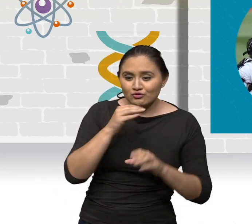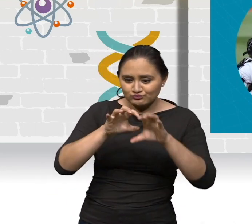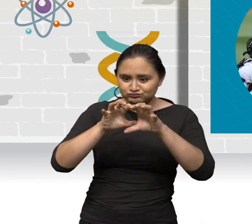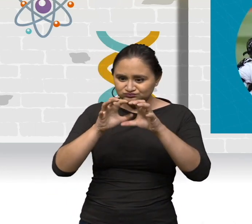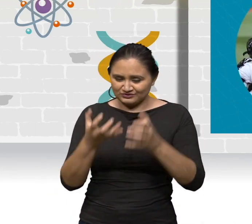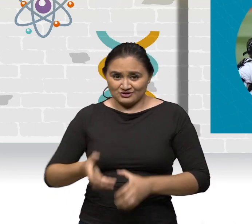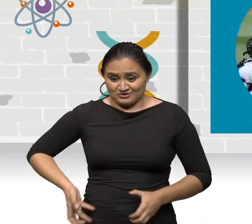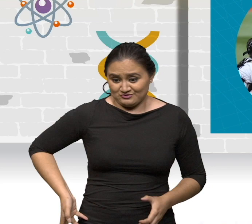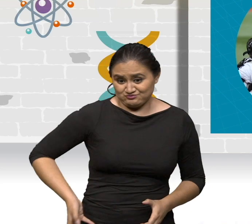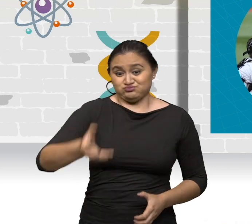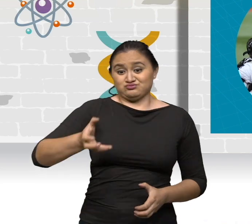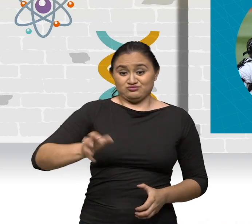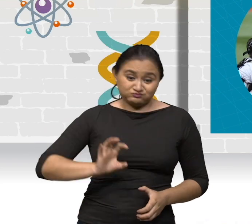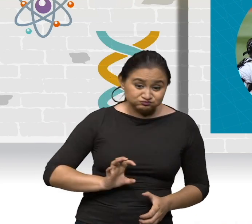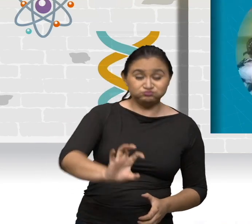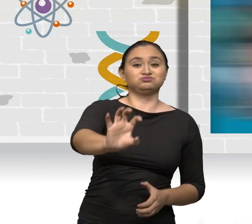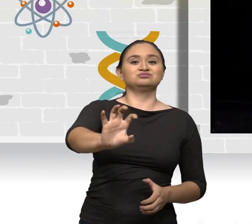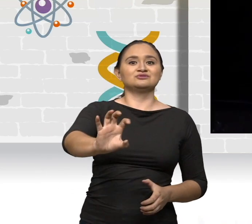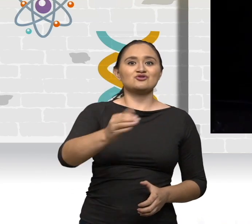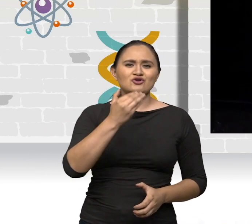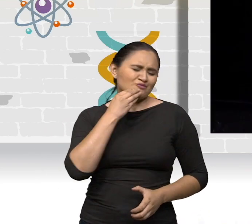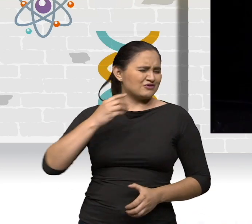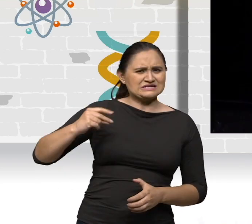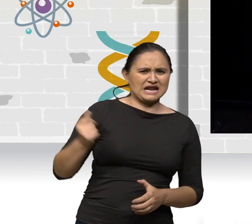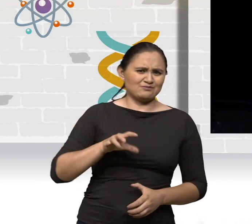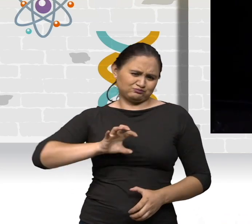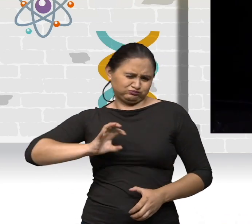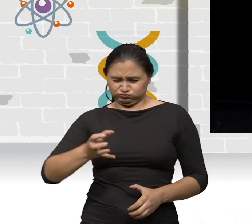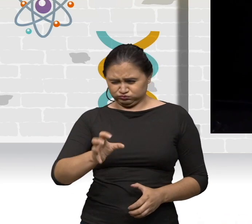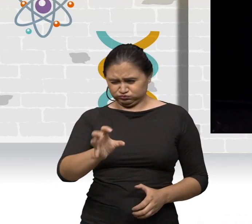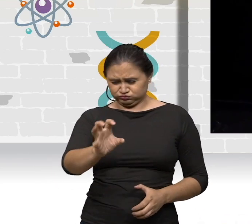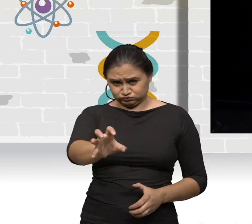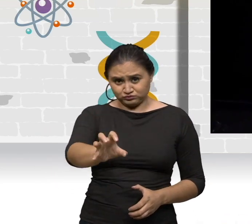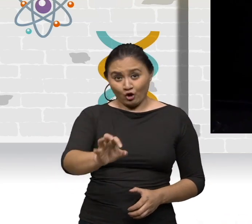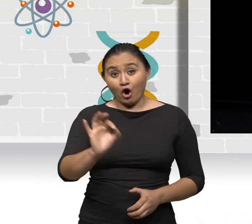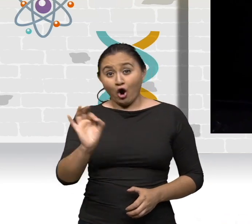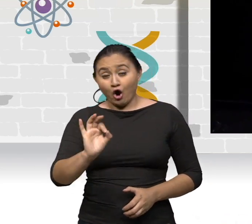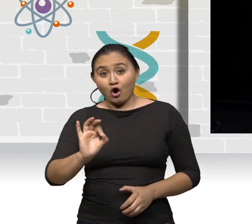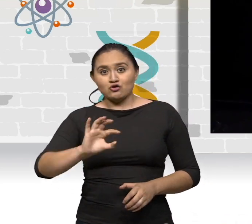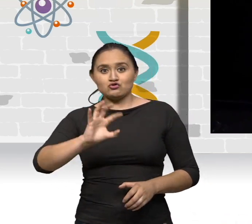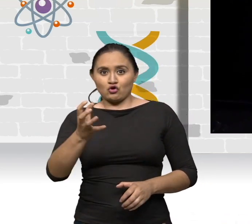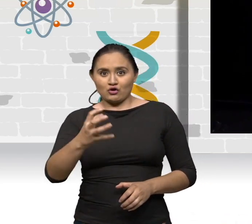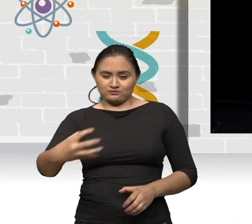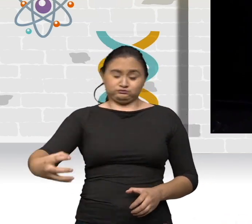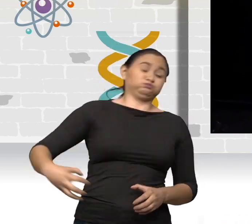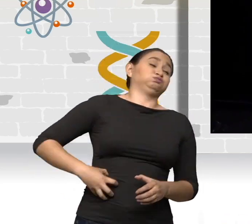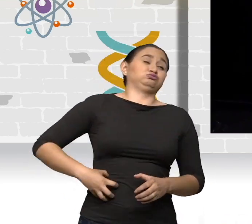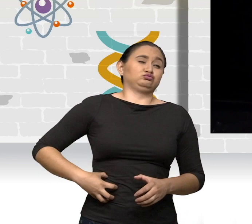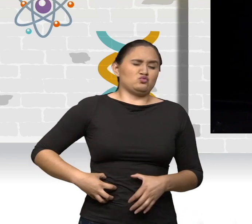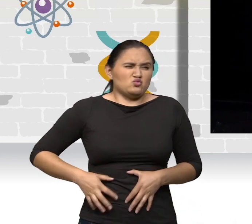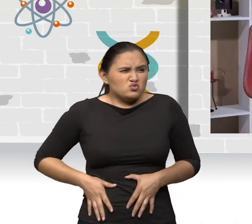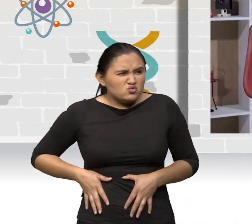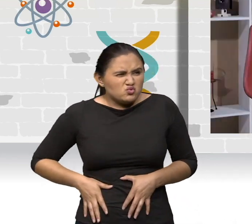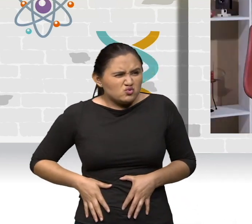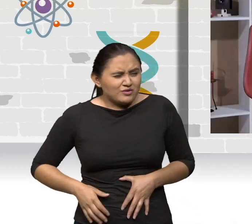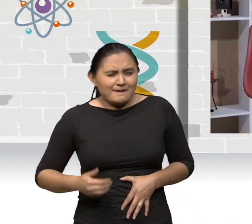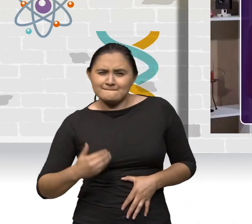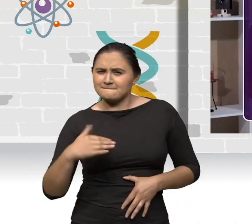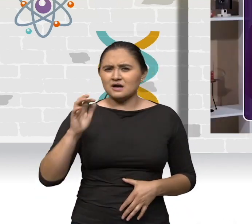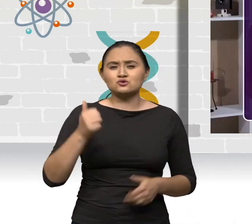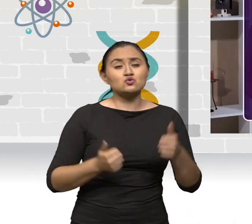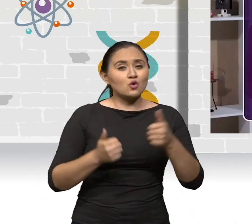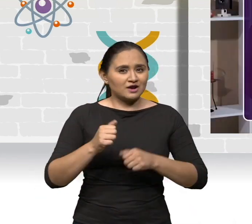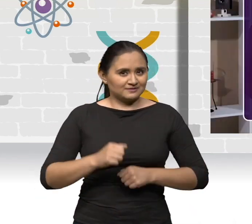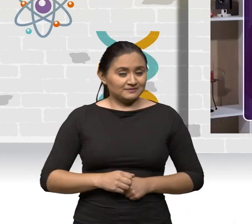tienen masa y viajan con gran rapidez. ¿Cuál de las dos podrá herirnos más si nos golpea? Calculemos su energía cinética.